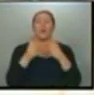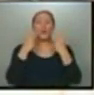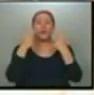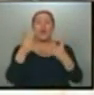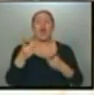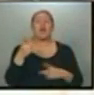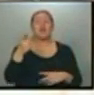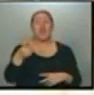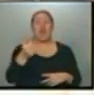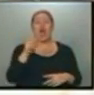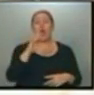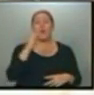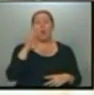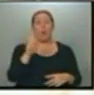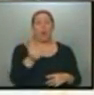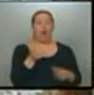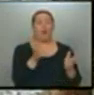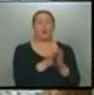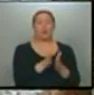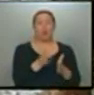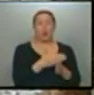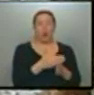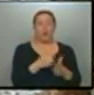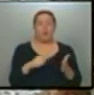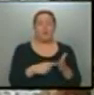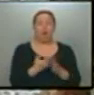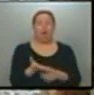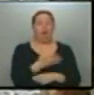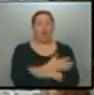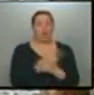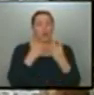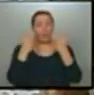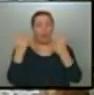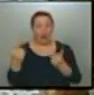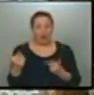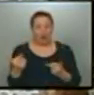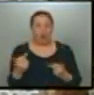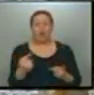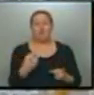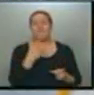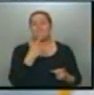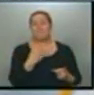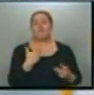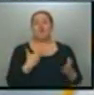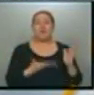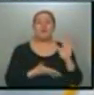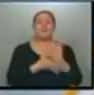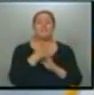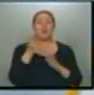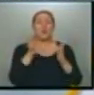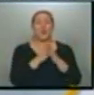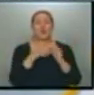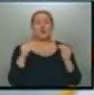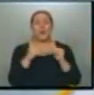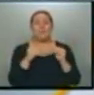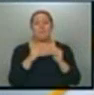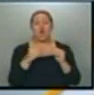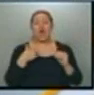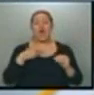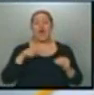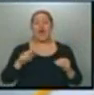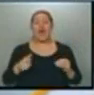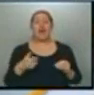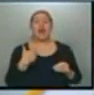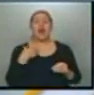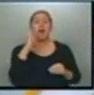chica. Pero unos días antes de viajar a Aruba le dijo: me salió la posibilidad de ir con los muchachos del canal a ver